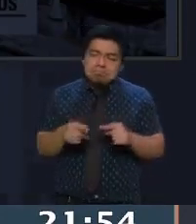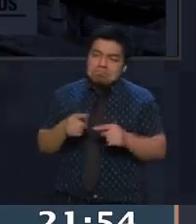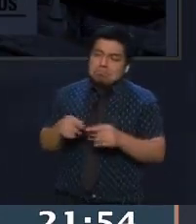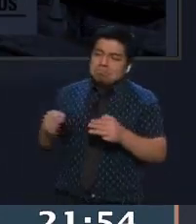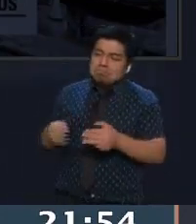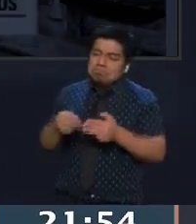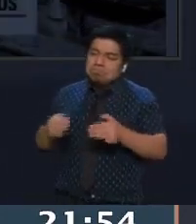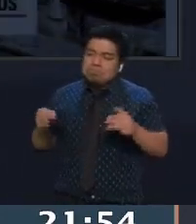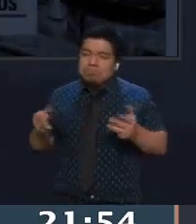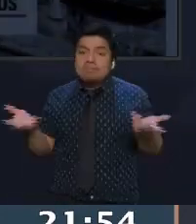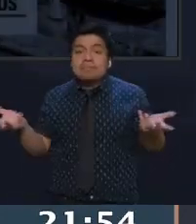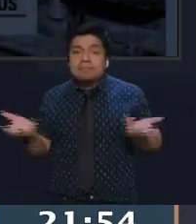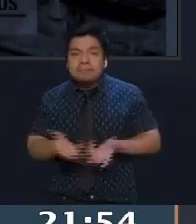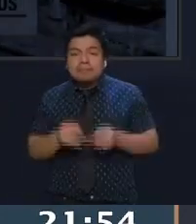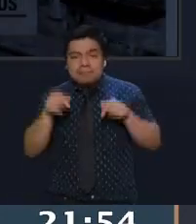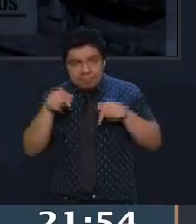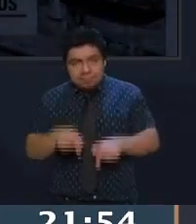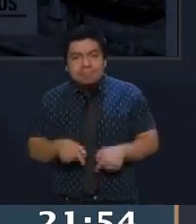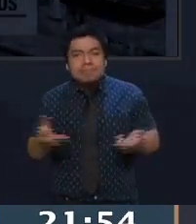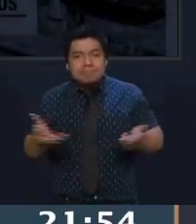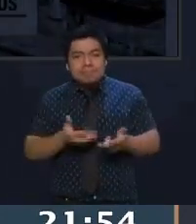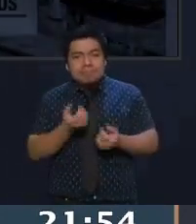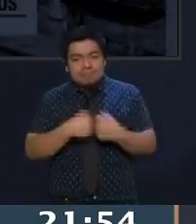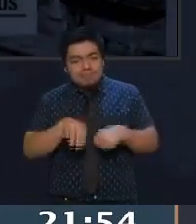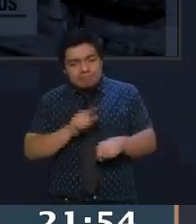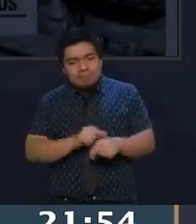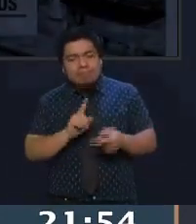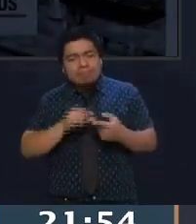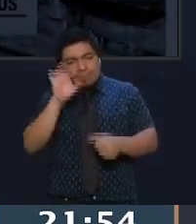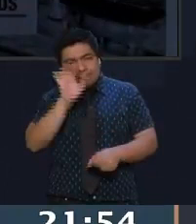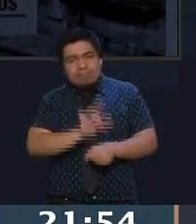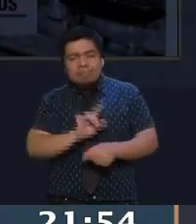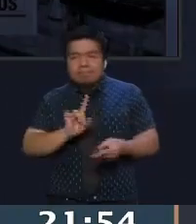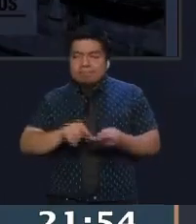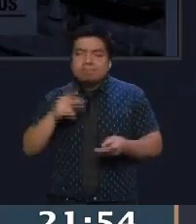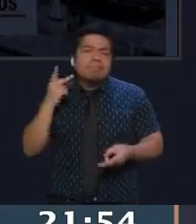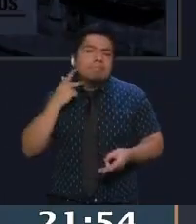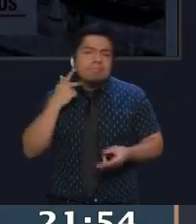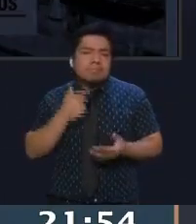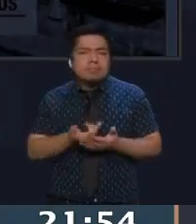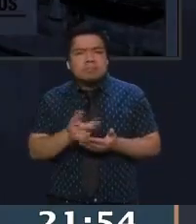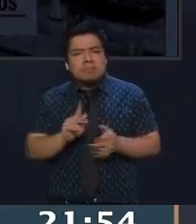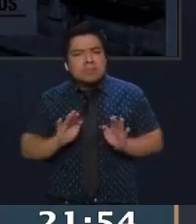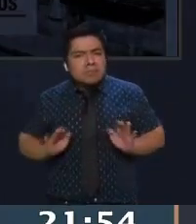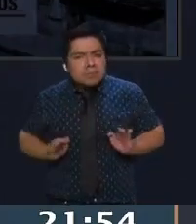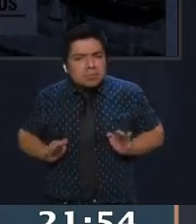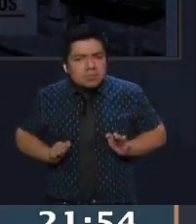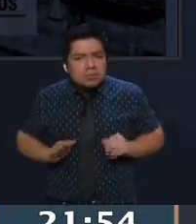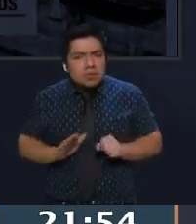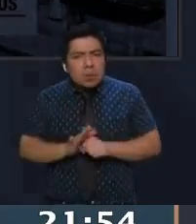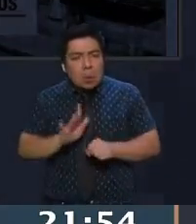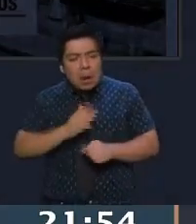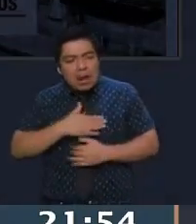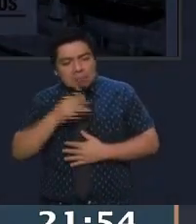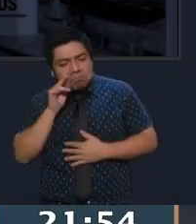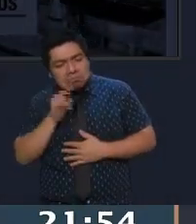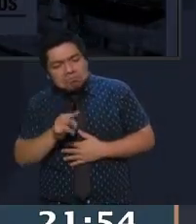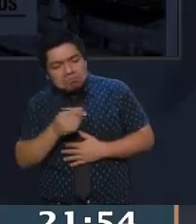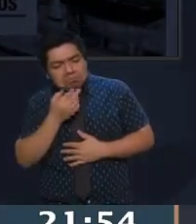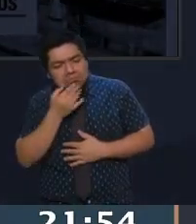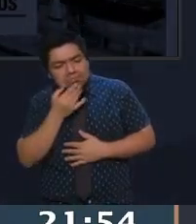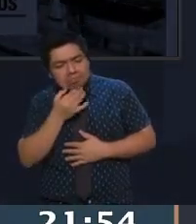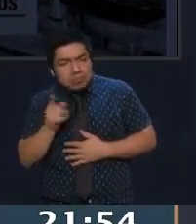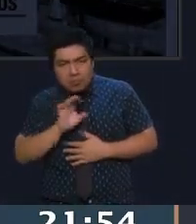mexicanos construyen en esta realidad social, cultural, política. ¿Qué lo caracteriza desde mi punto de vista? Yo no